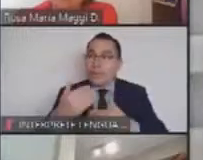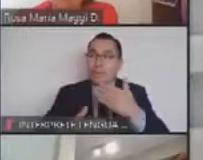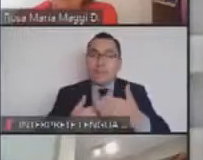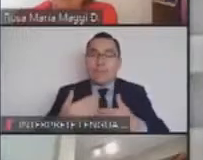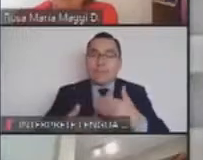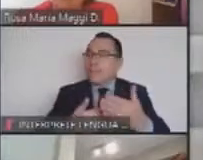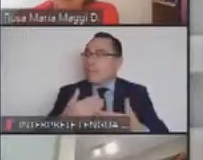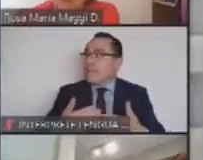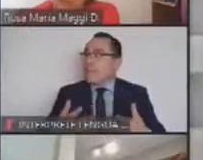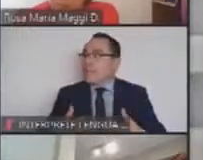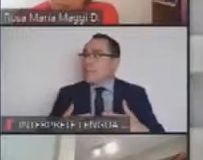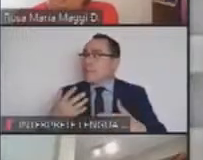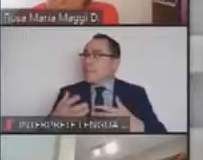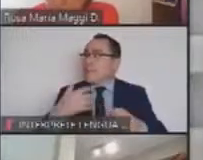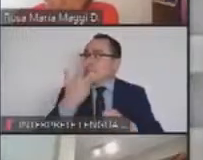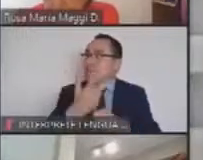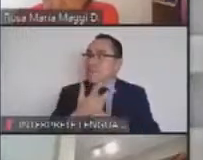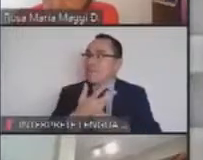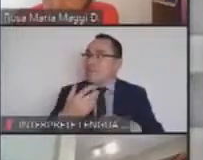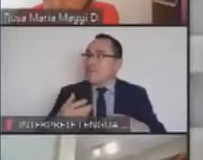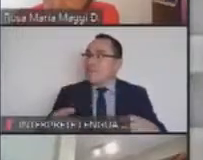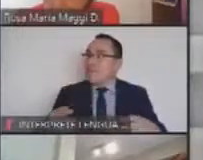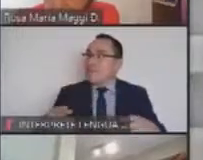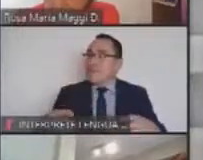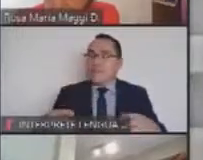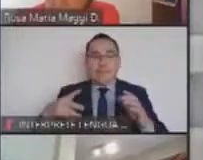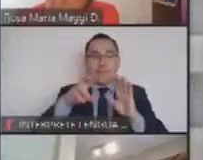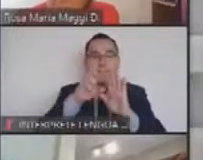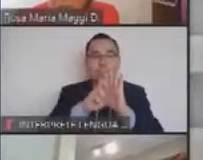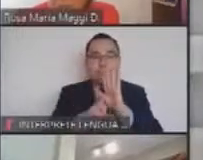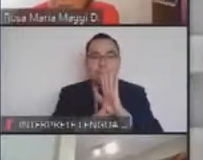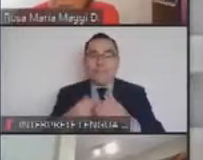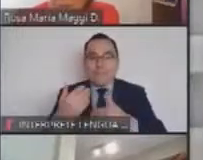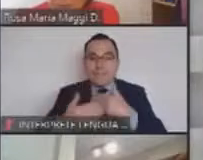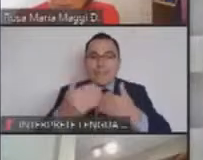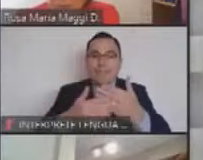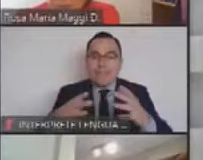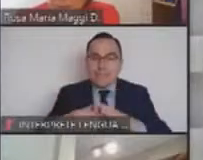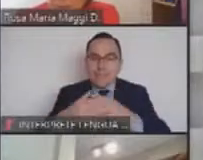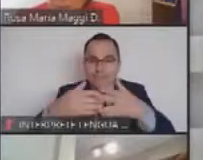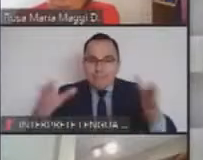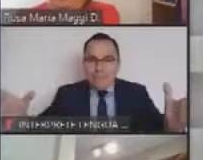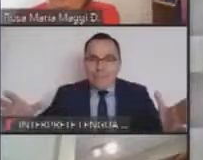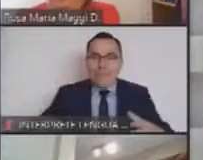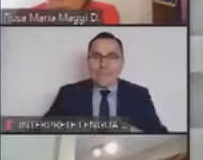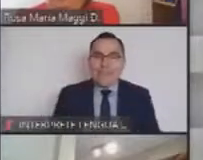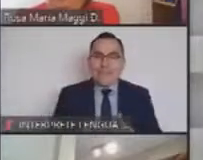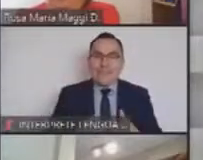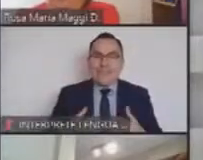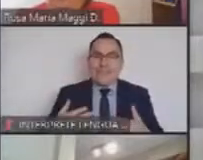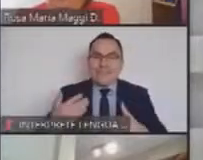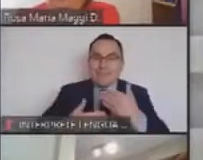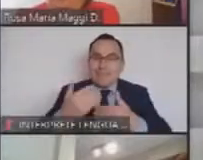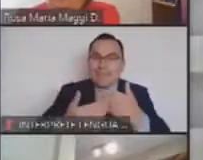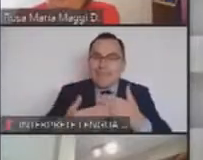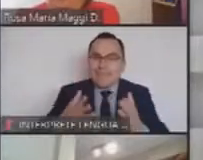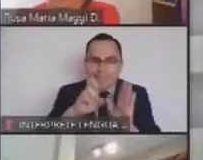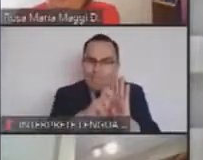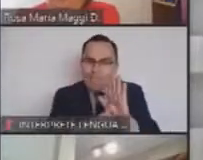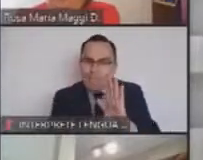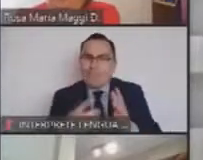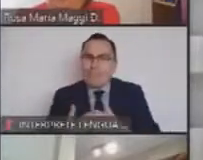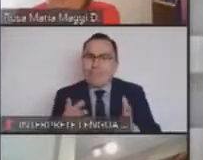varios proyectos, entre los cuales podemos citar simplemente plataforma de datos abiertos, plan de sensibilización, plan